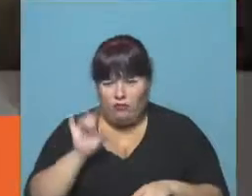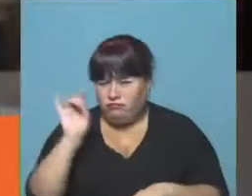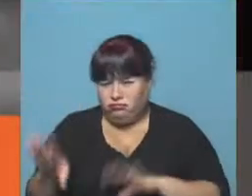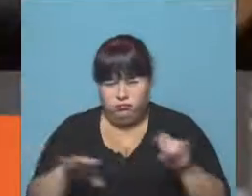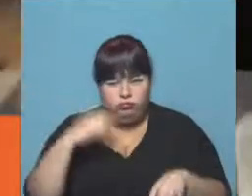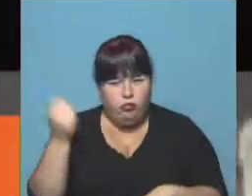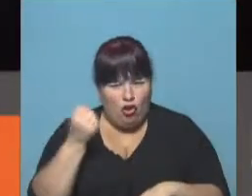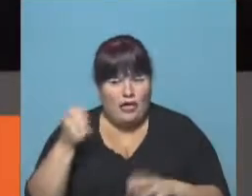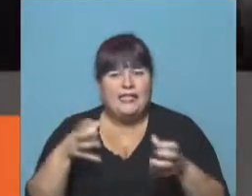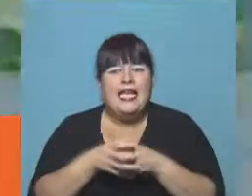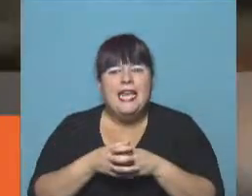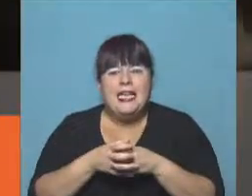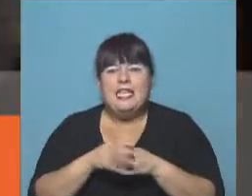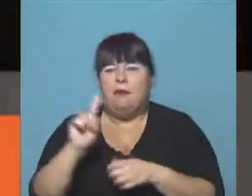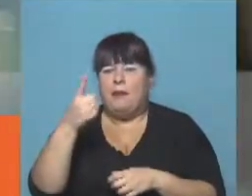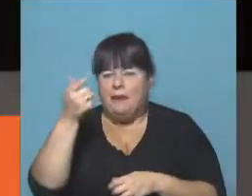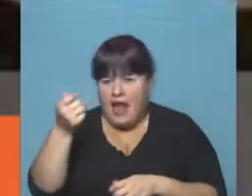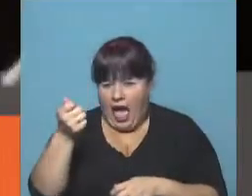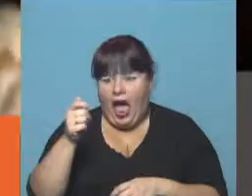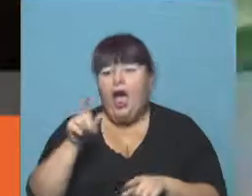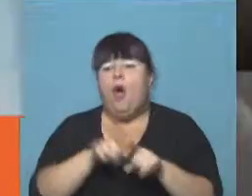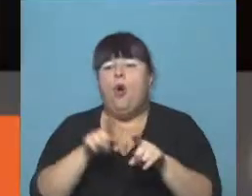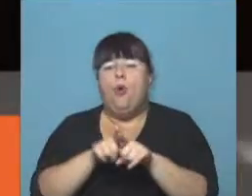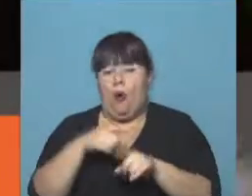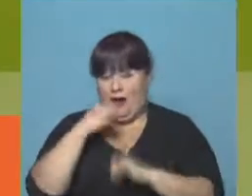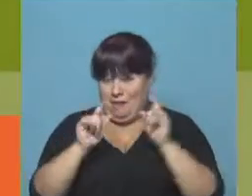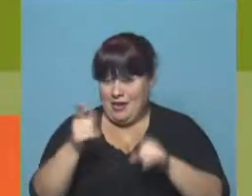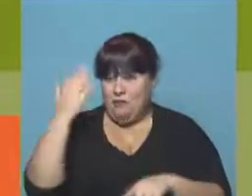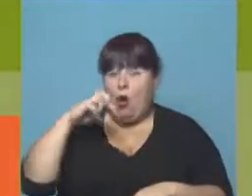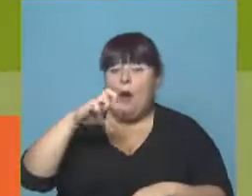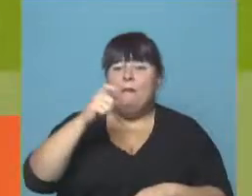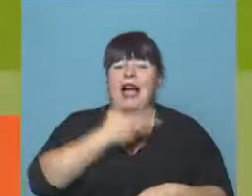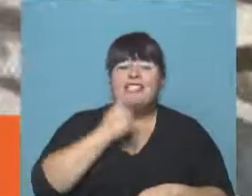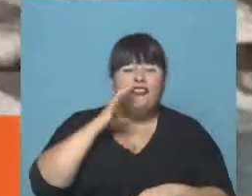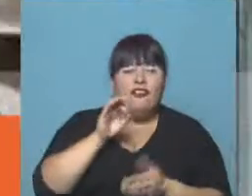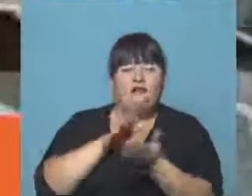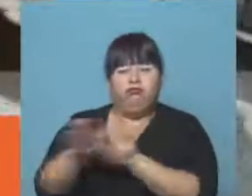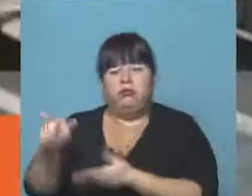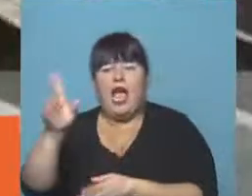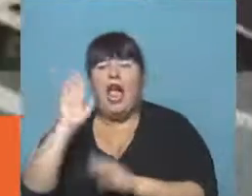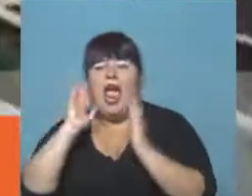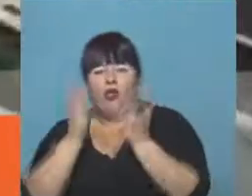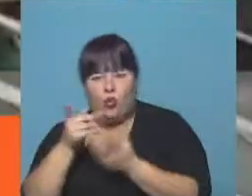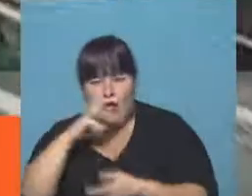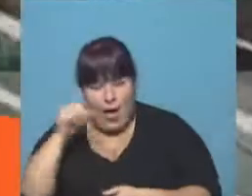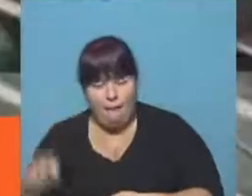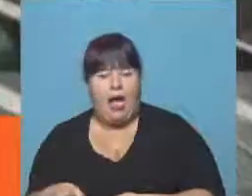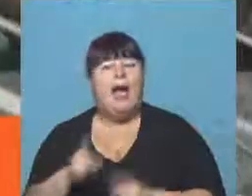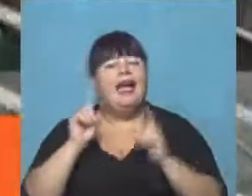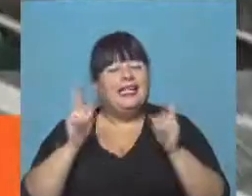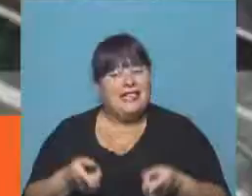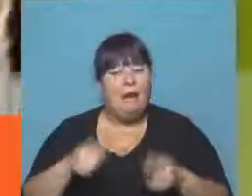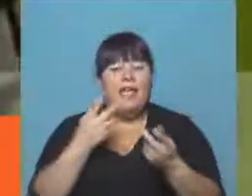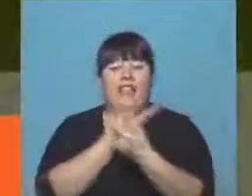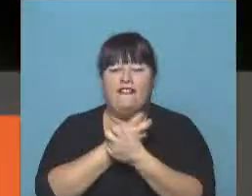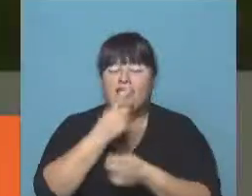eliminaciones importantes de equipos de primera división, como lo decíamos, Pacífico con Estudiantes de La Plata, pero también con